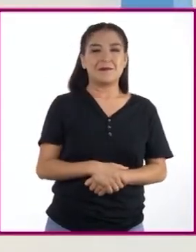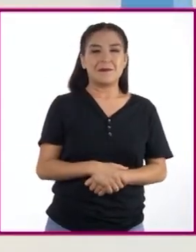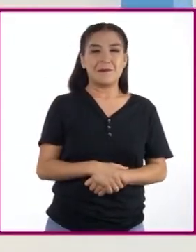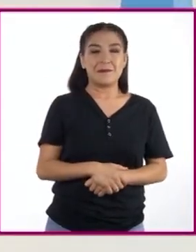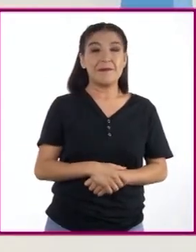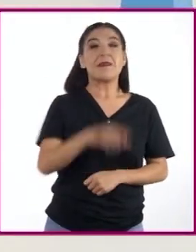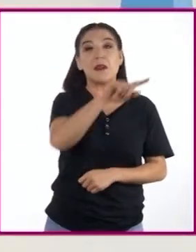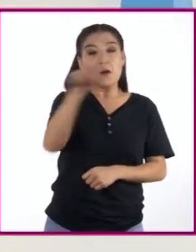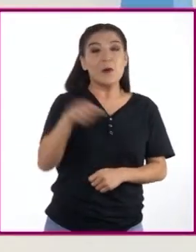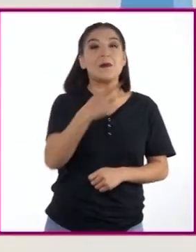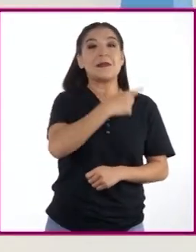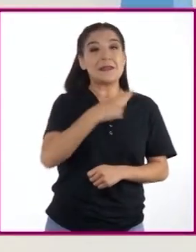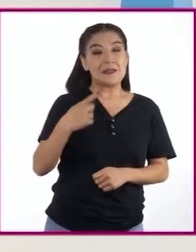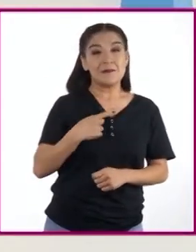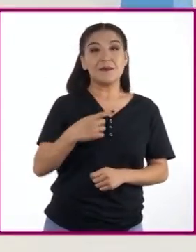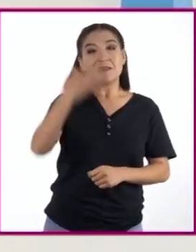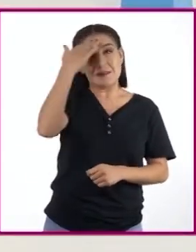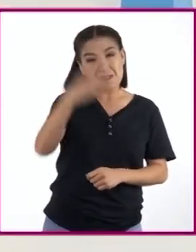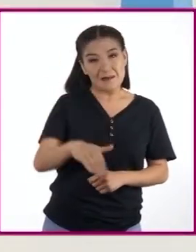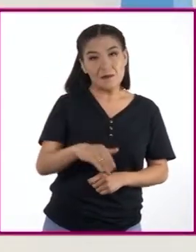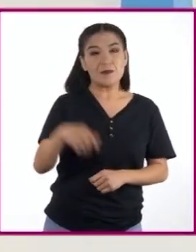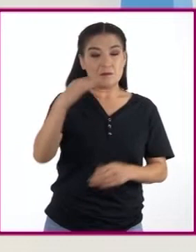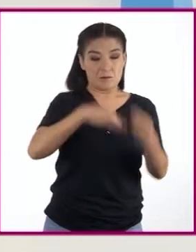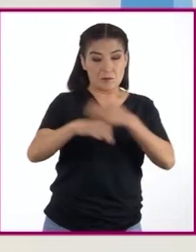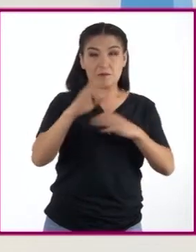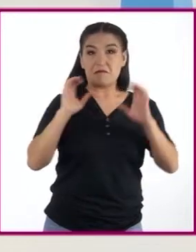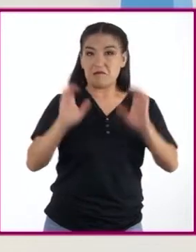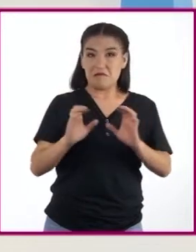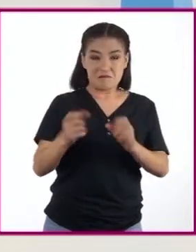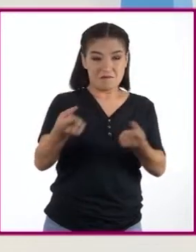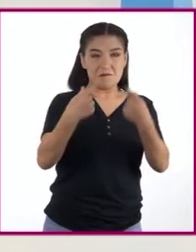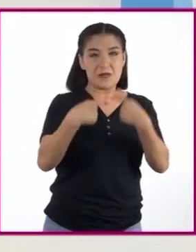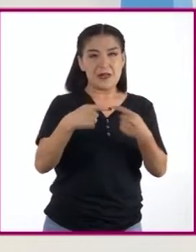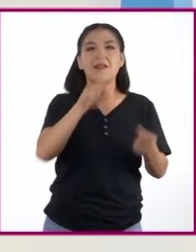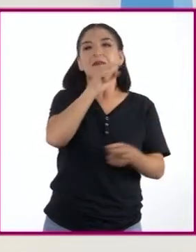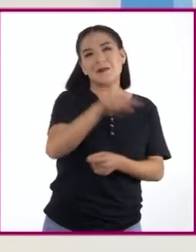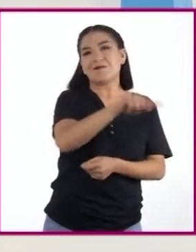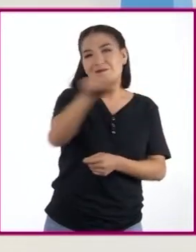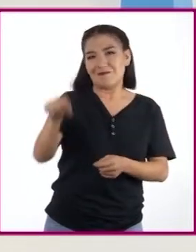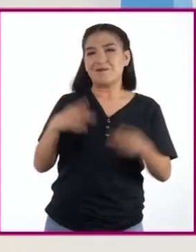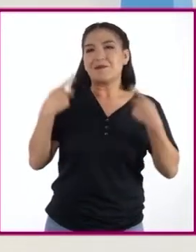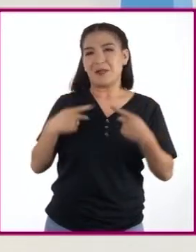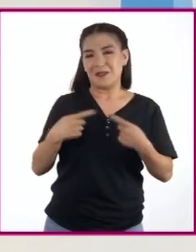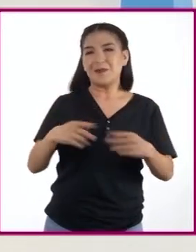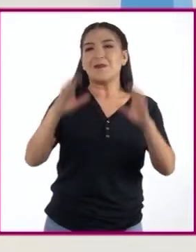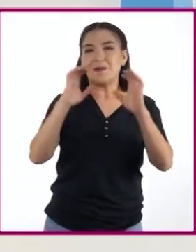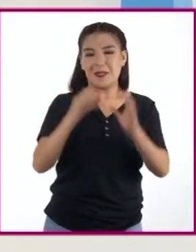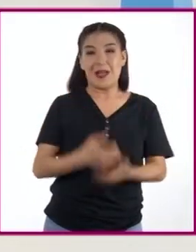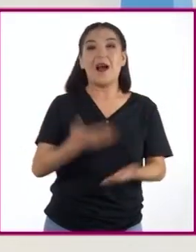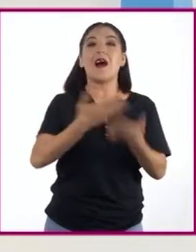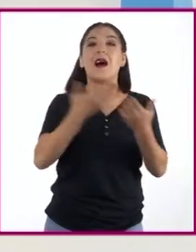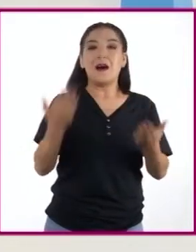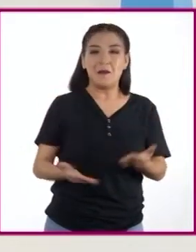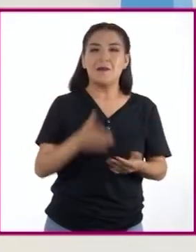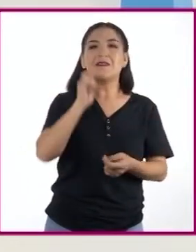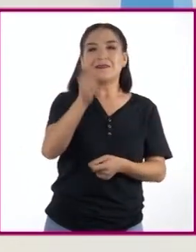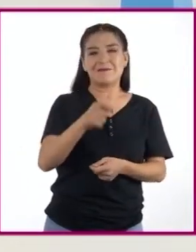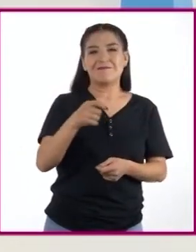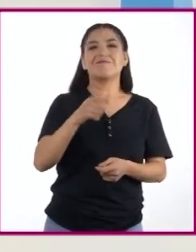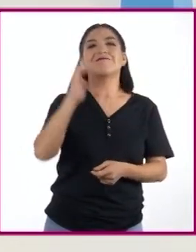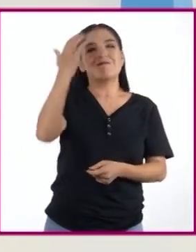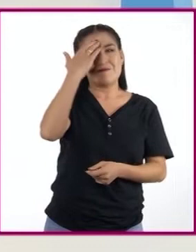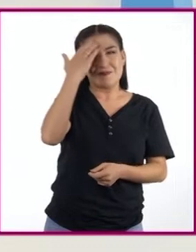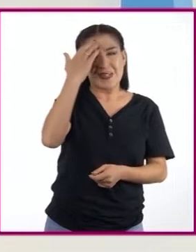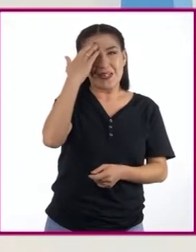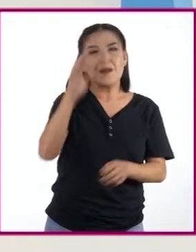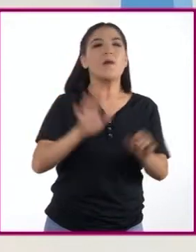Tengan presente que al cuidarnos a nosotros mismos, cuidamos a los demás. Ahora es momento de conocer